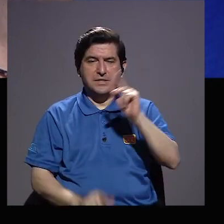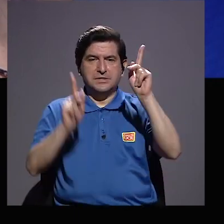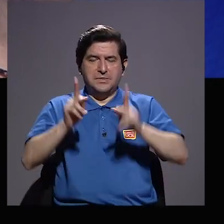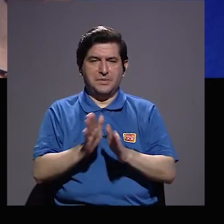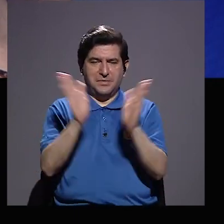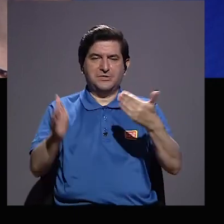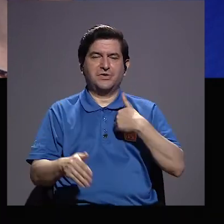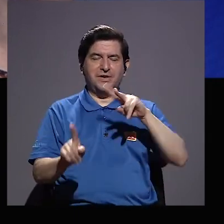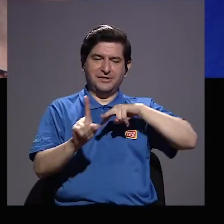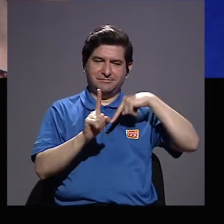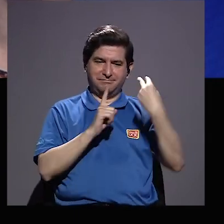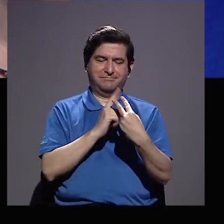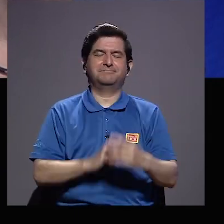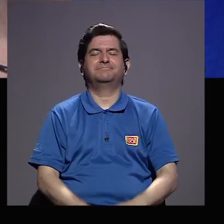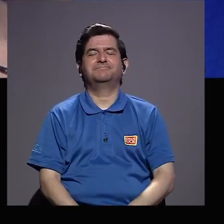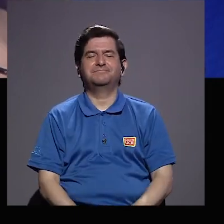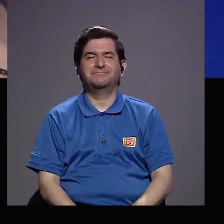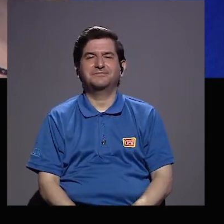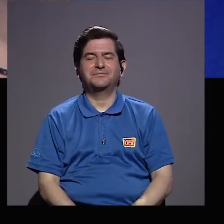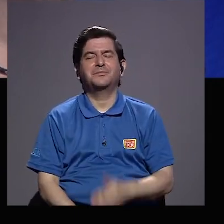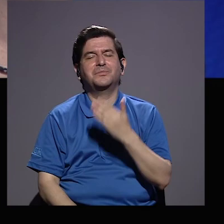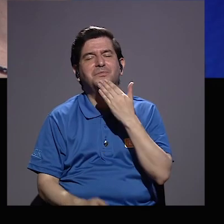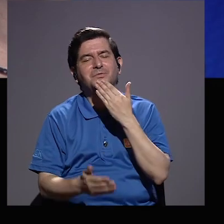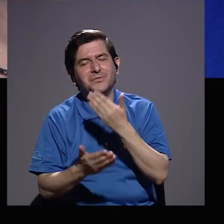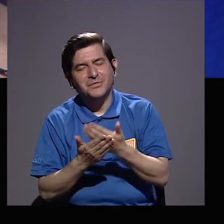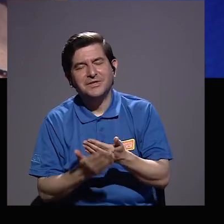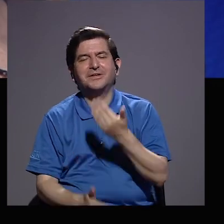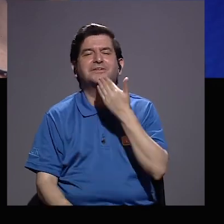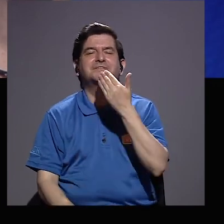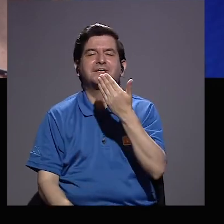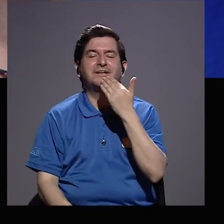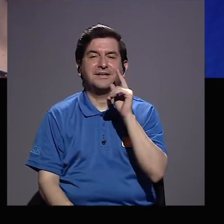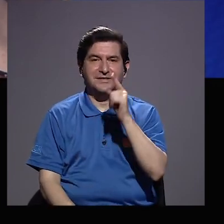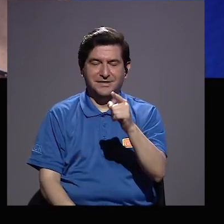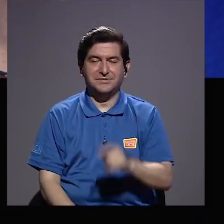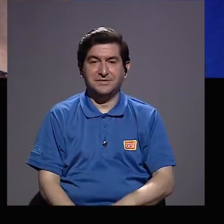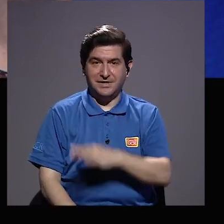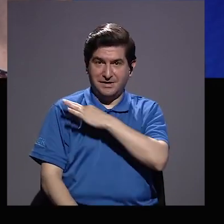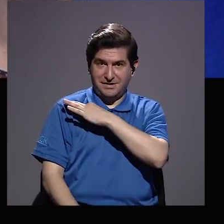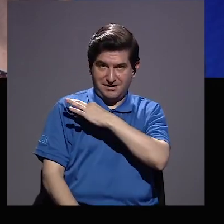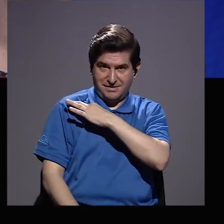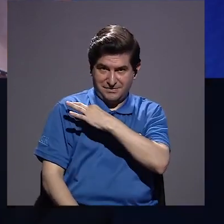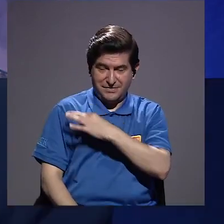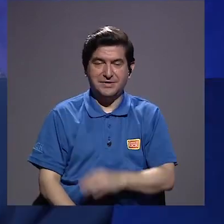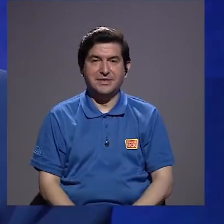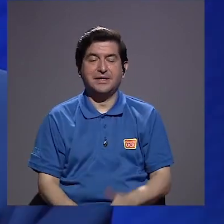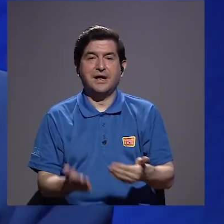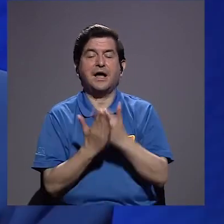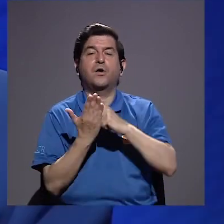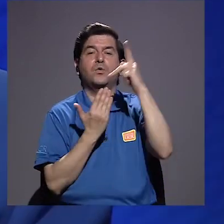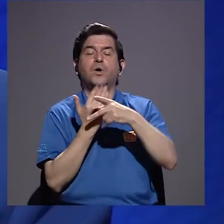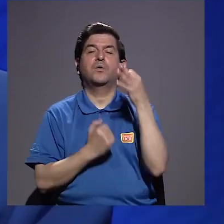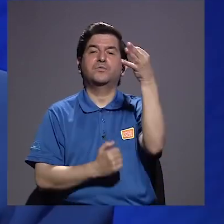en general tengan esta visión. Muy amable, muchísimas gracias a ustedes y les invitamos a un